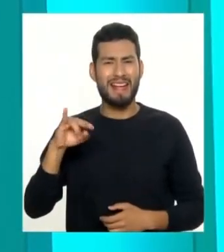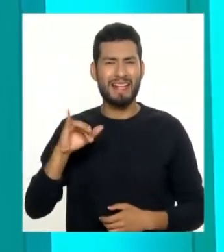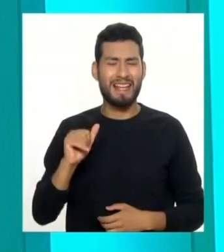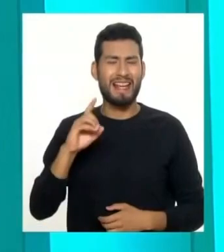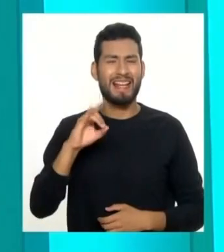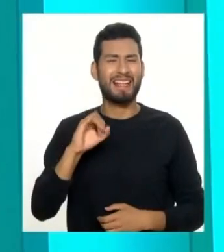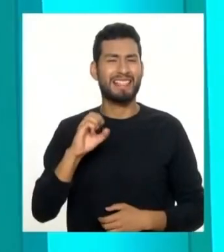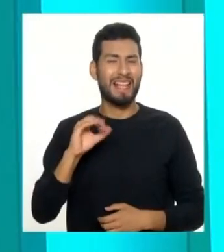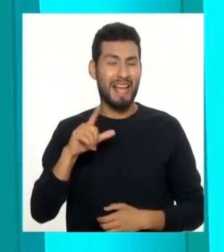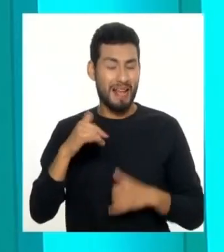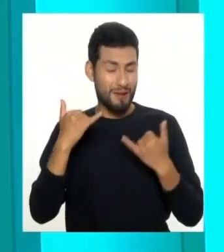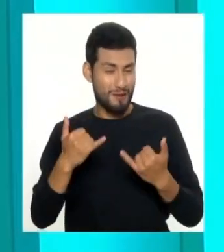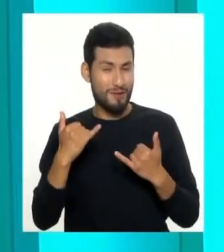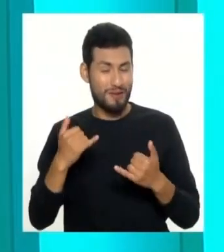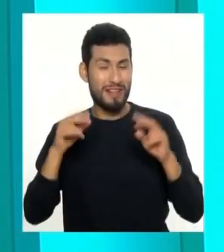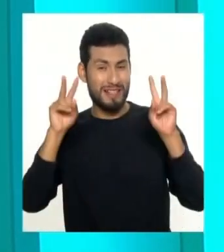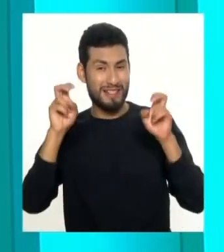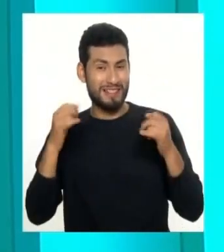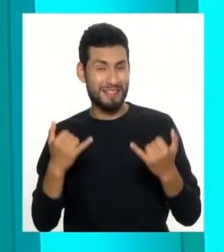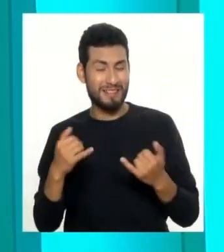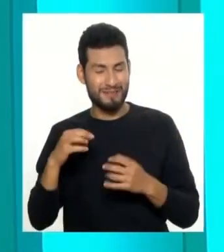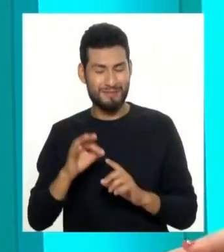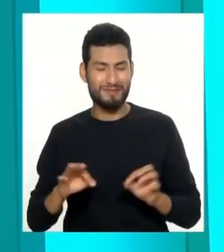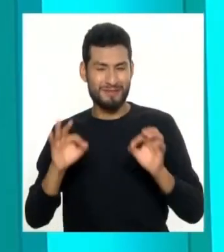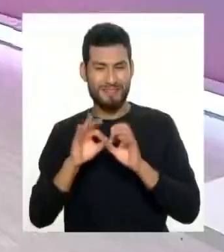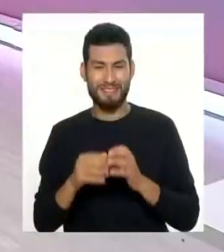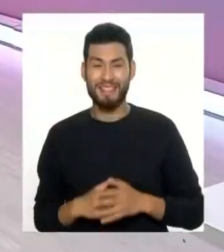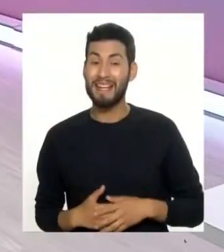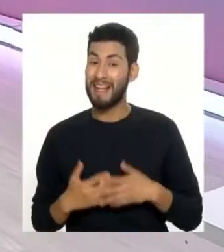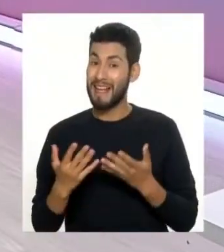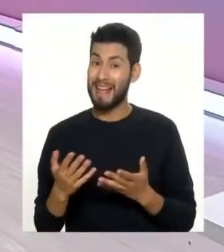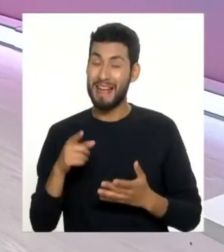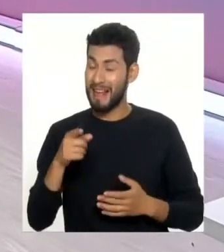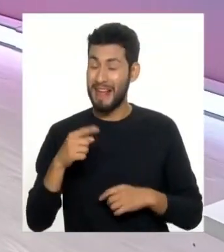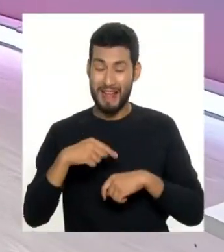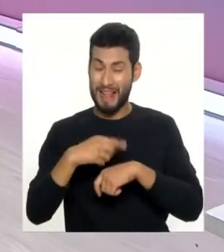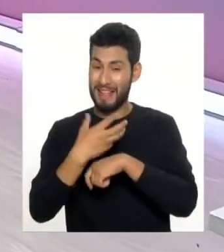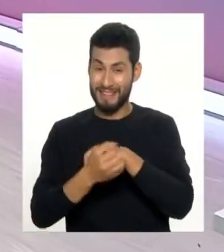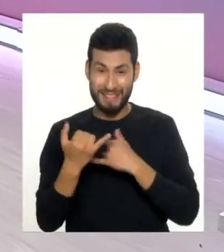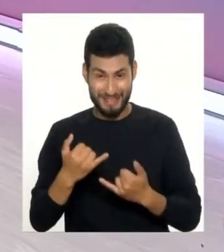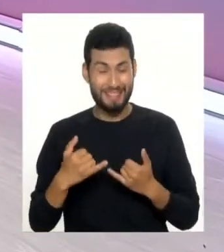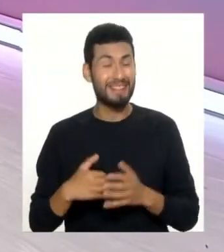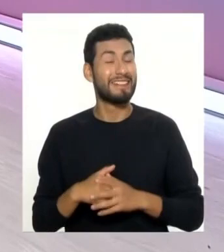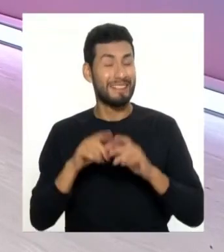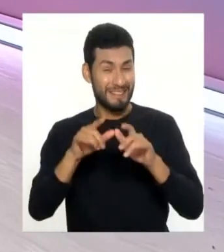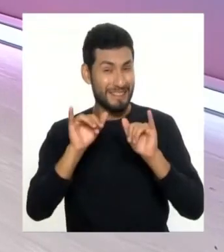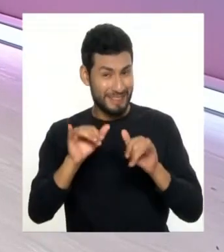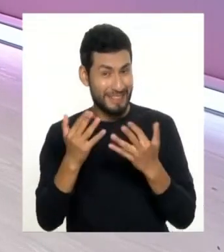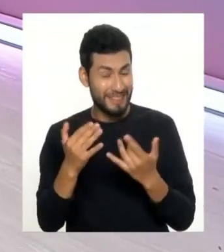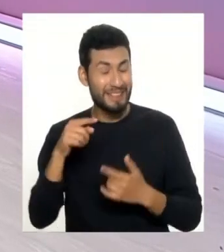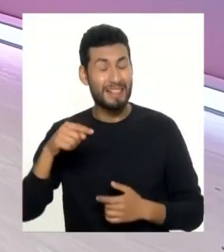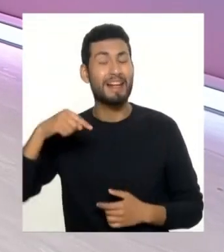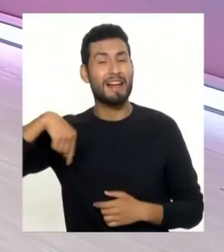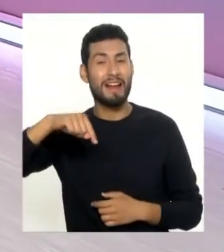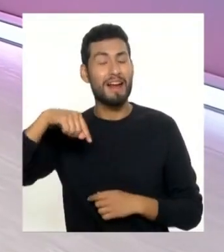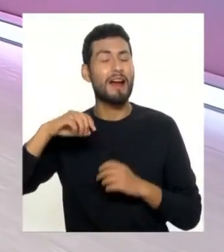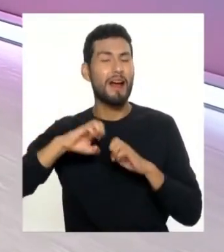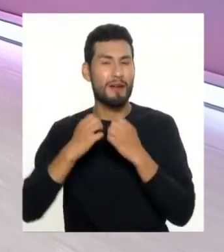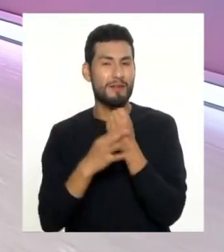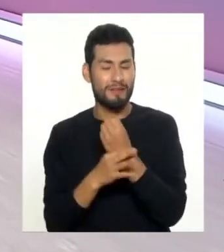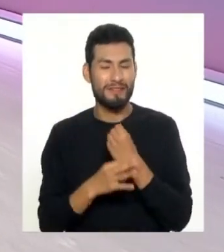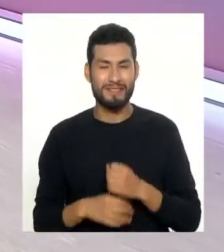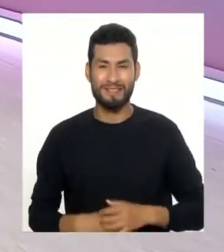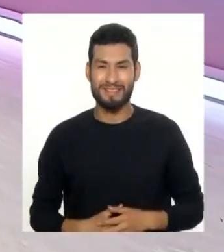discal que hoy día ocupa nuestro tema principal. Así que no esperemos más y ya regresamos aquí en Cuerpo Médico. Ya